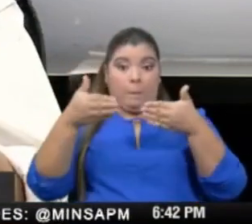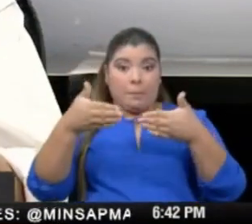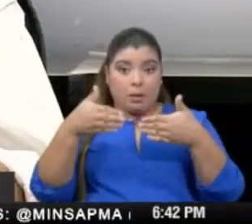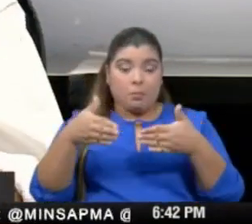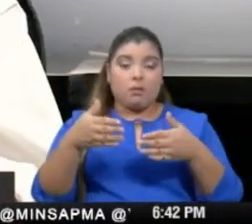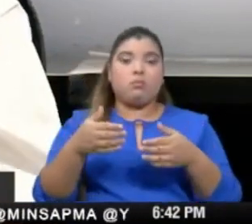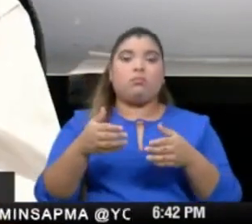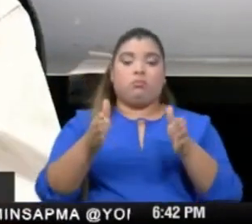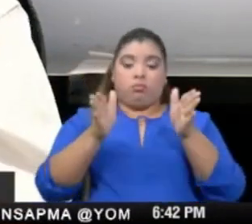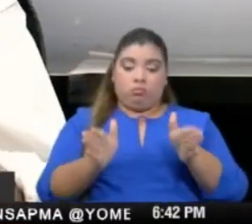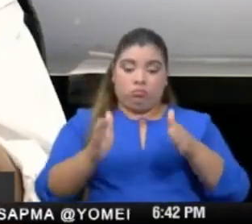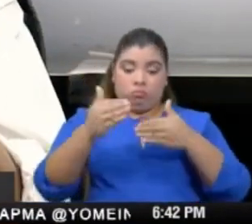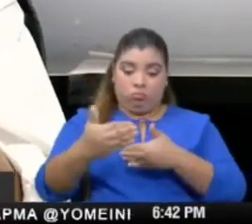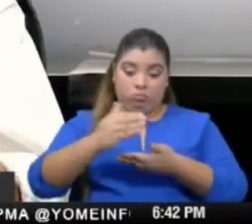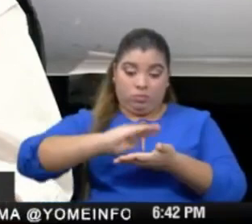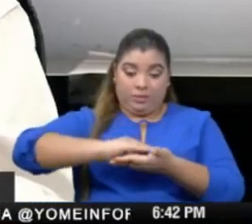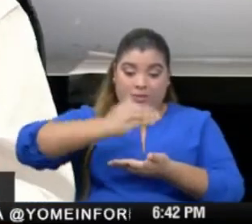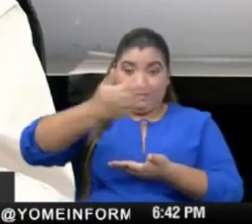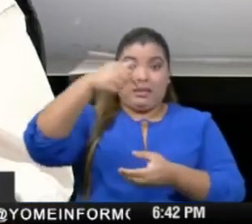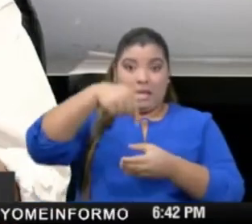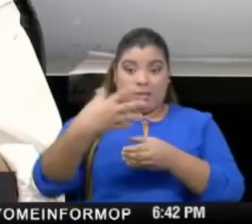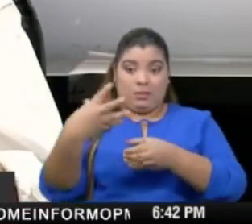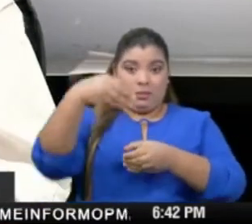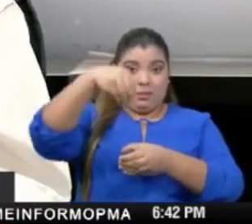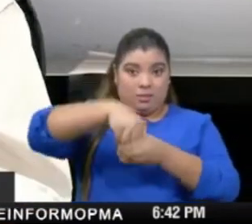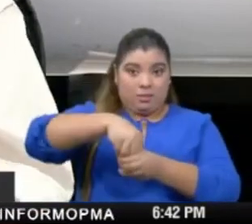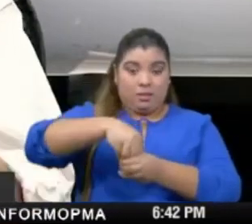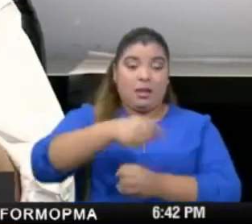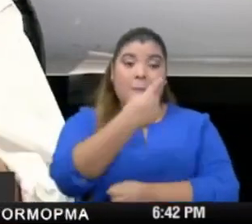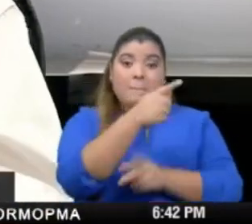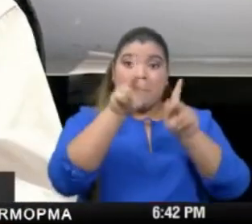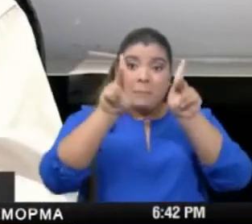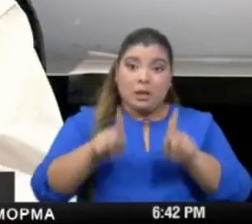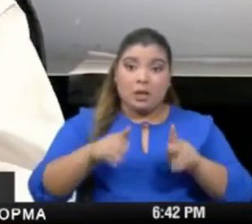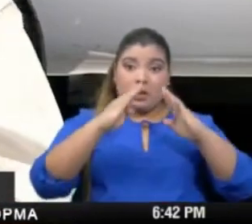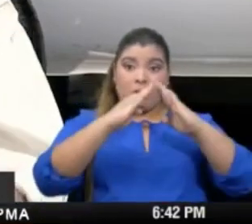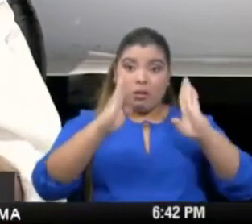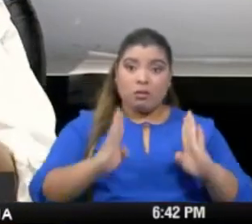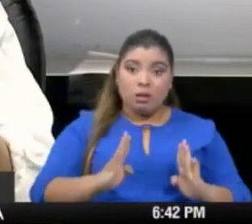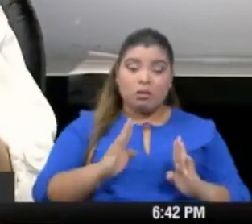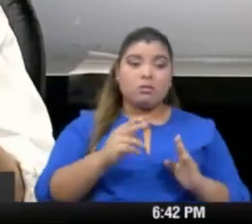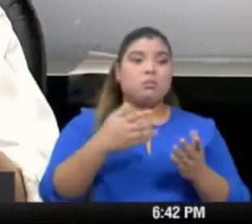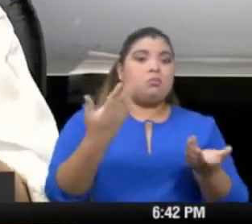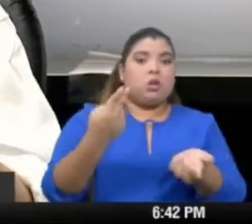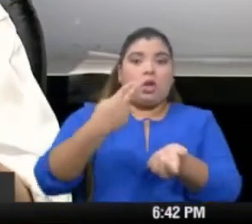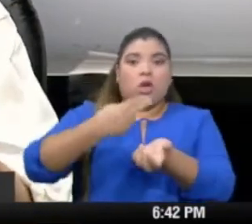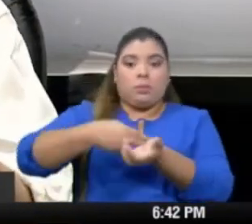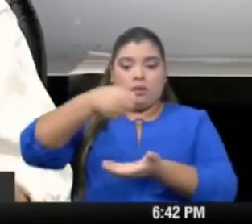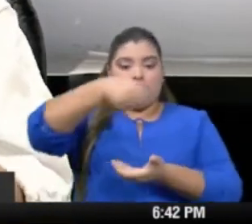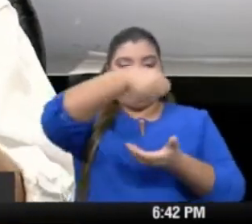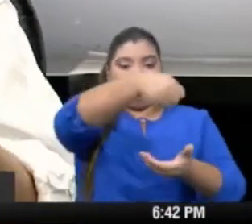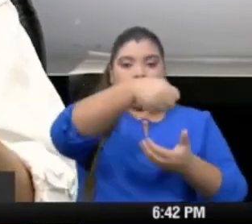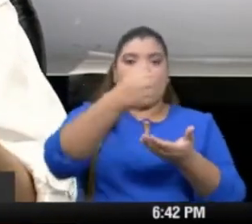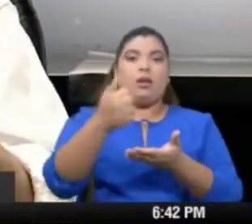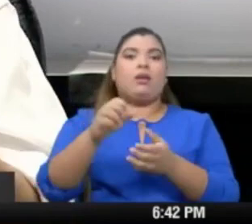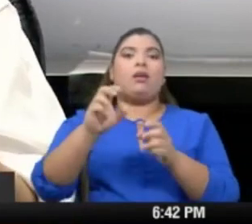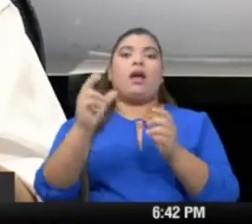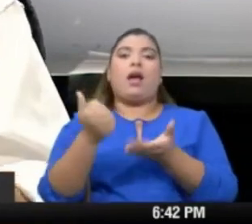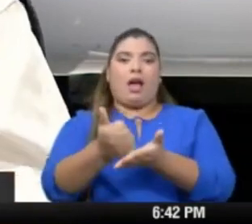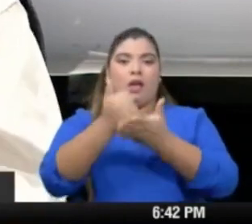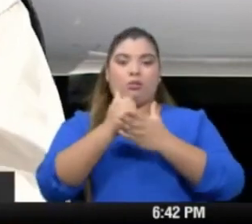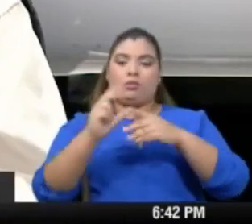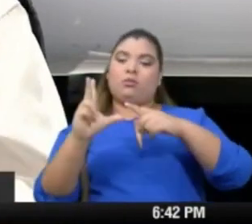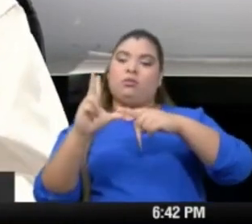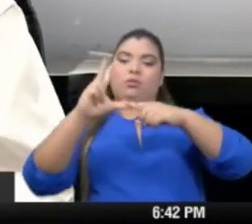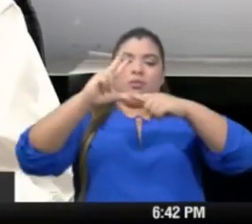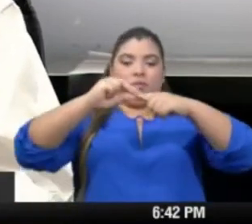le está dando a cada persona que está en su casa o en los hospitales, de un oxímetro. Con este